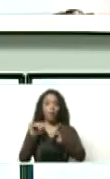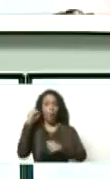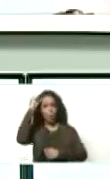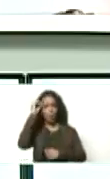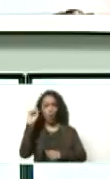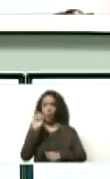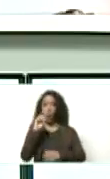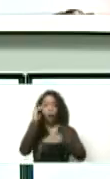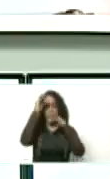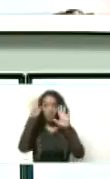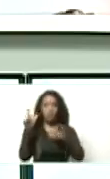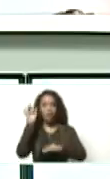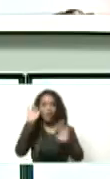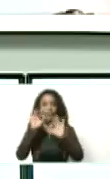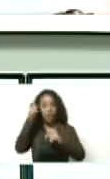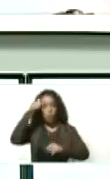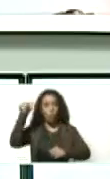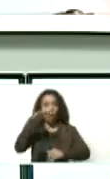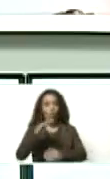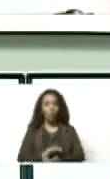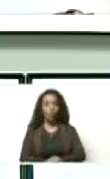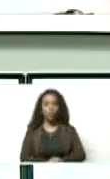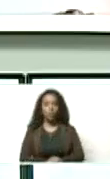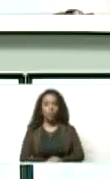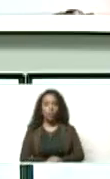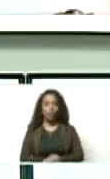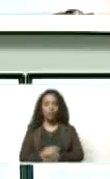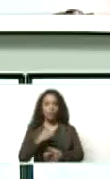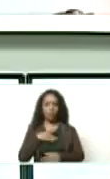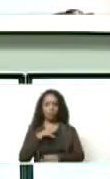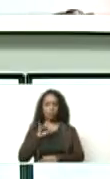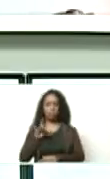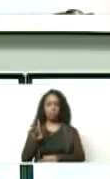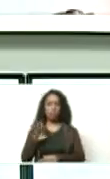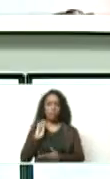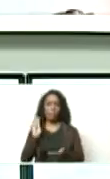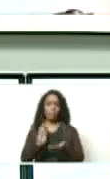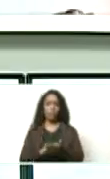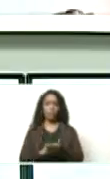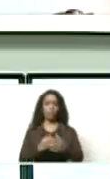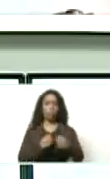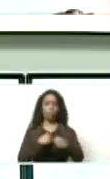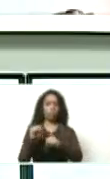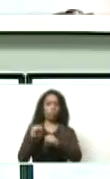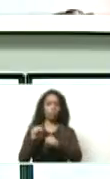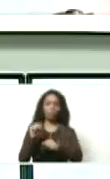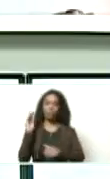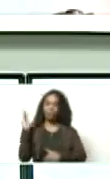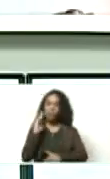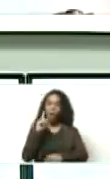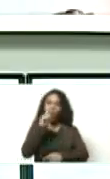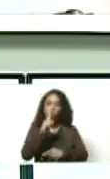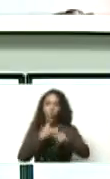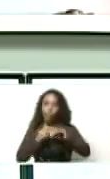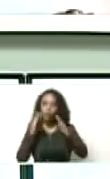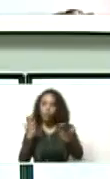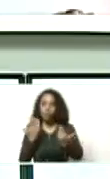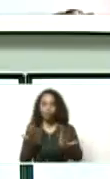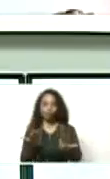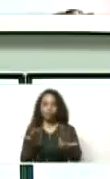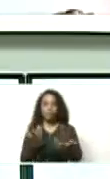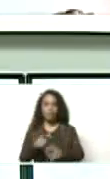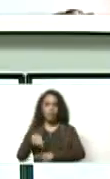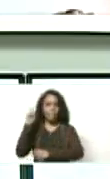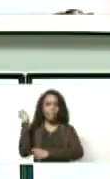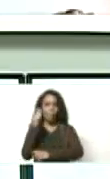al pueblo, no escuchan al pueblo. La indolencia se impone. Tiene que venir el 1x10 y el